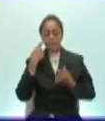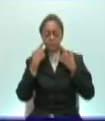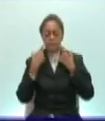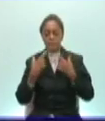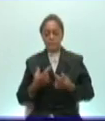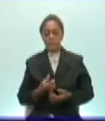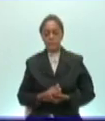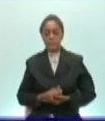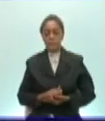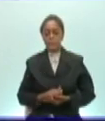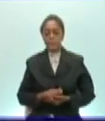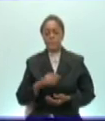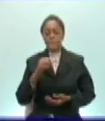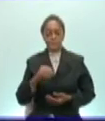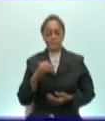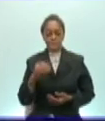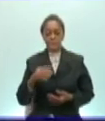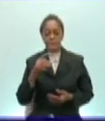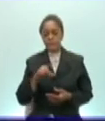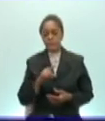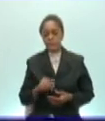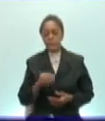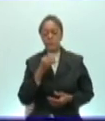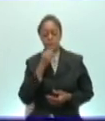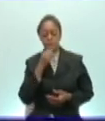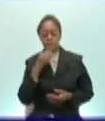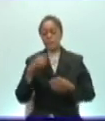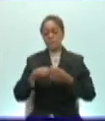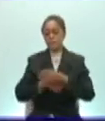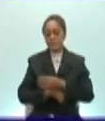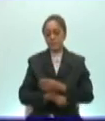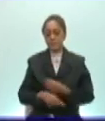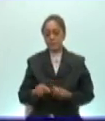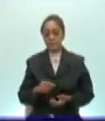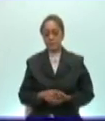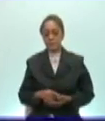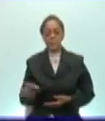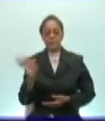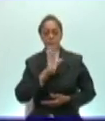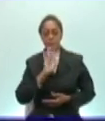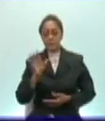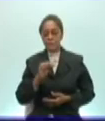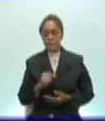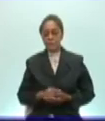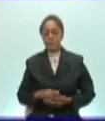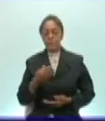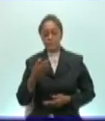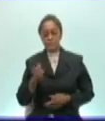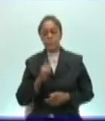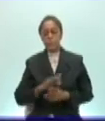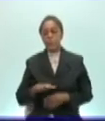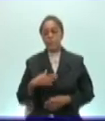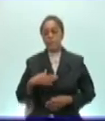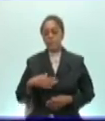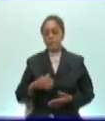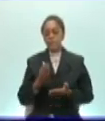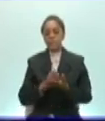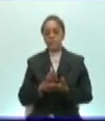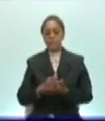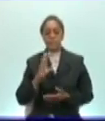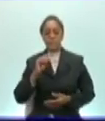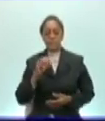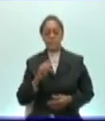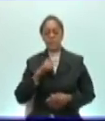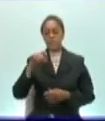de él. Sin embargo, hay cosas que pudiéramos profundizar de ella. Hasta la próxima y los espero para en la clase hablar de un